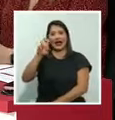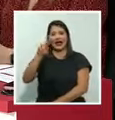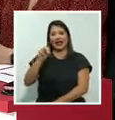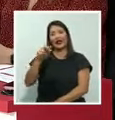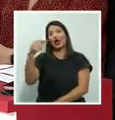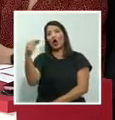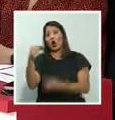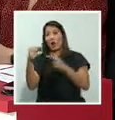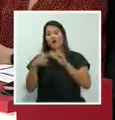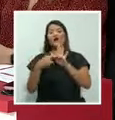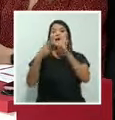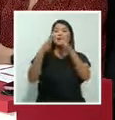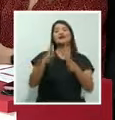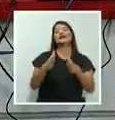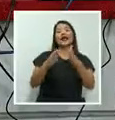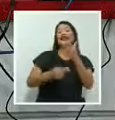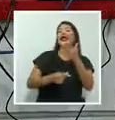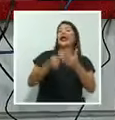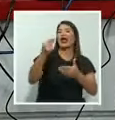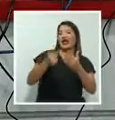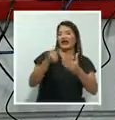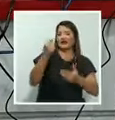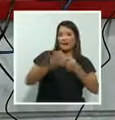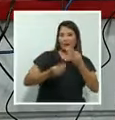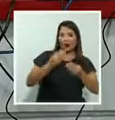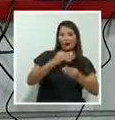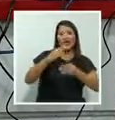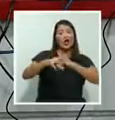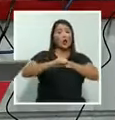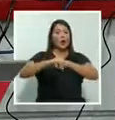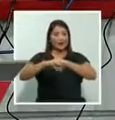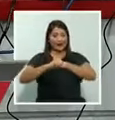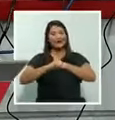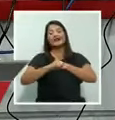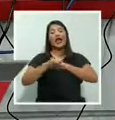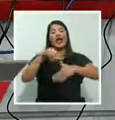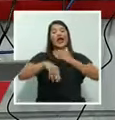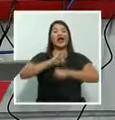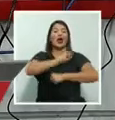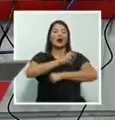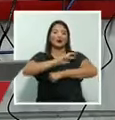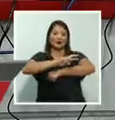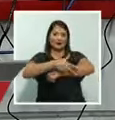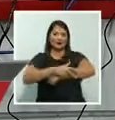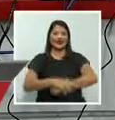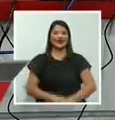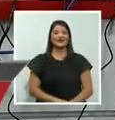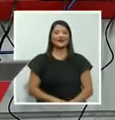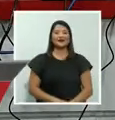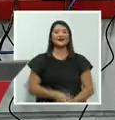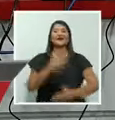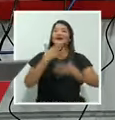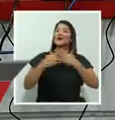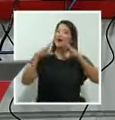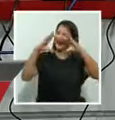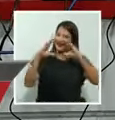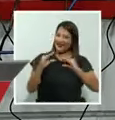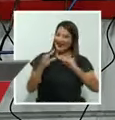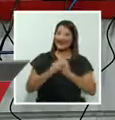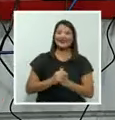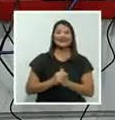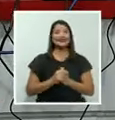Granados, en representación de la Gerencia de Producción y Comercialización de la Junta de Protección Social. Muy buenas tardes,